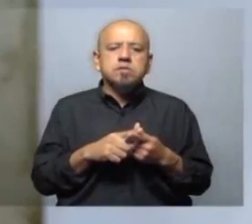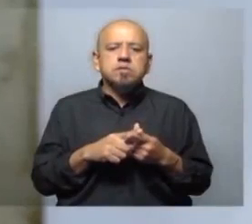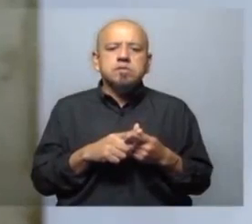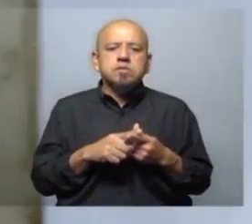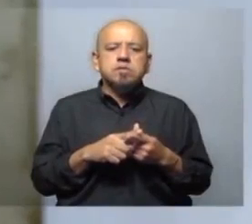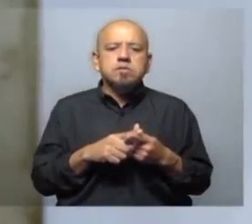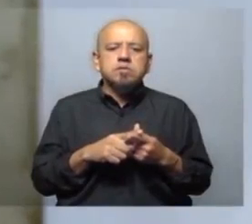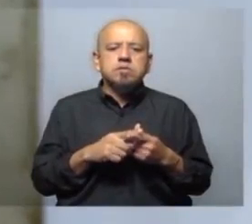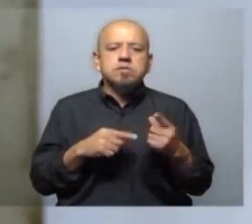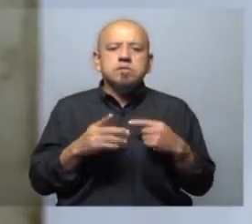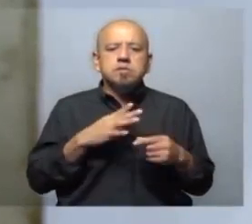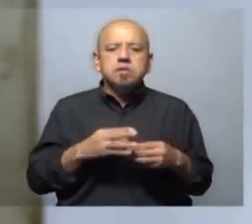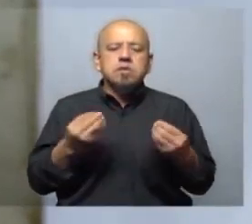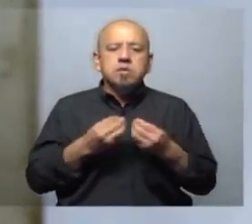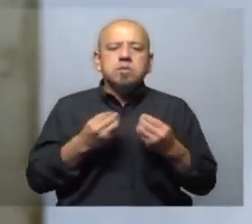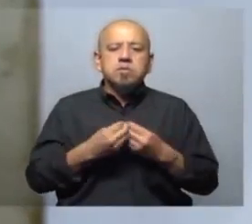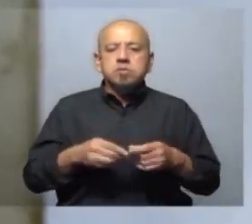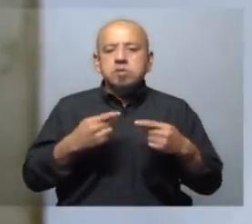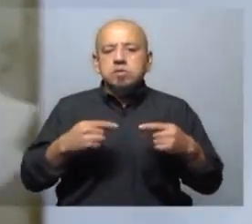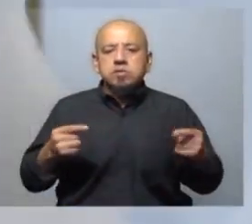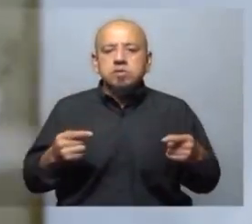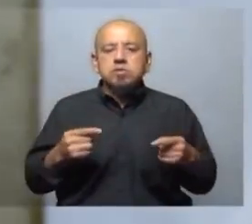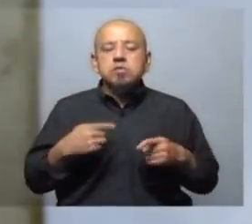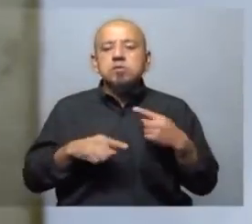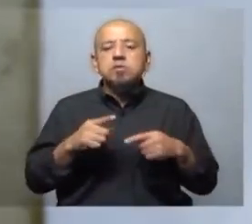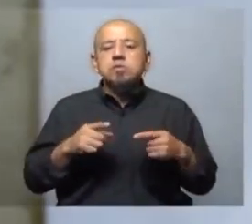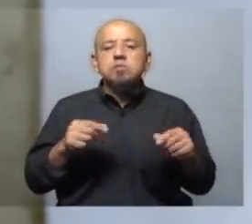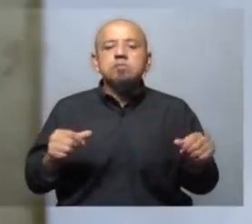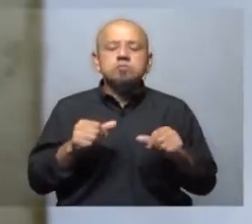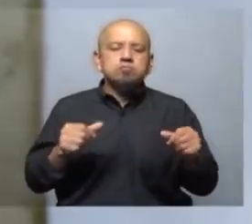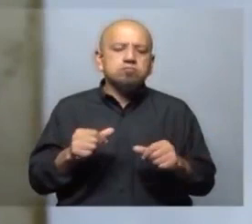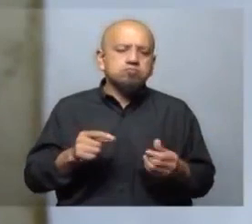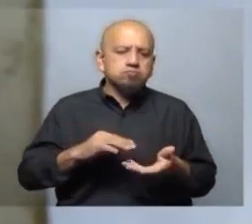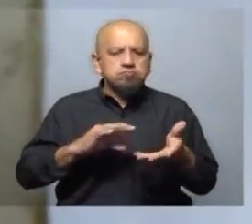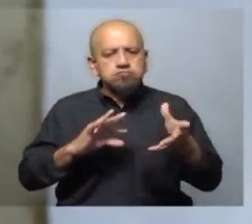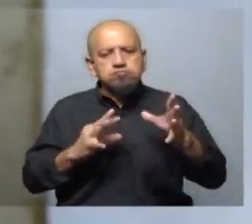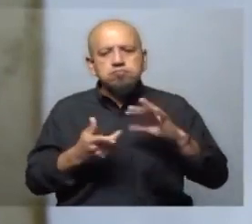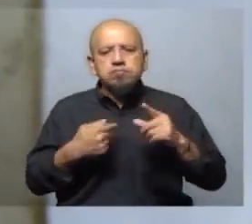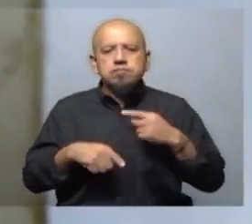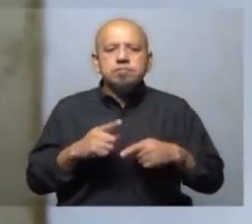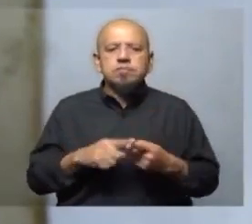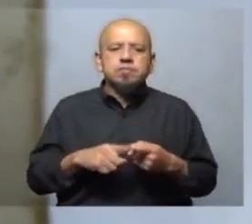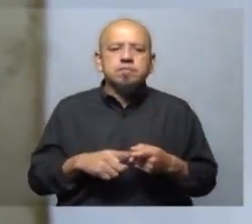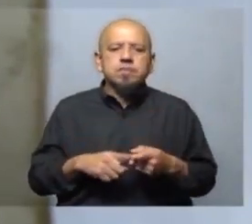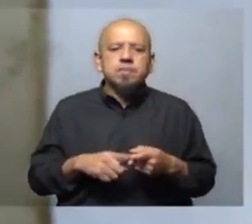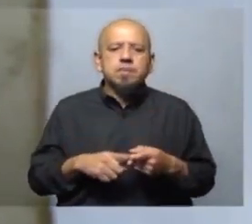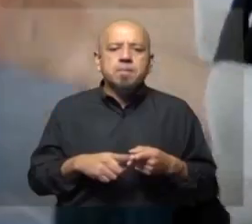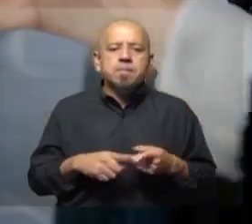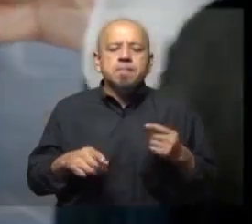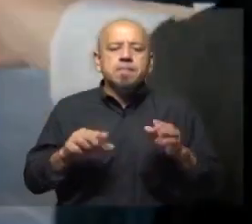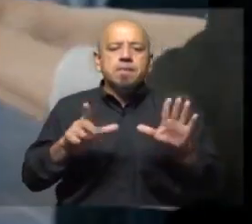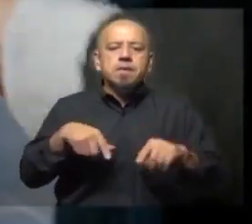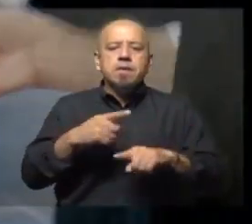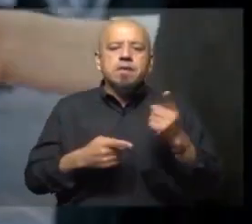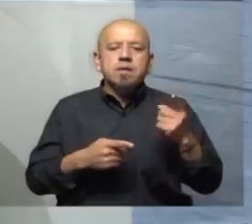muchas fotos que no se han visto mucho material que no se ha visto inédito y está armado de una manera maravillosa y muy conmovedora no 7:30